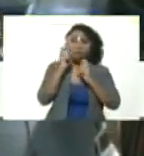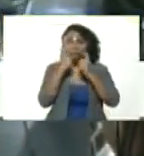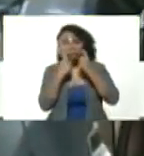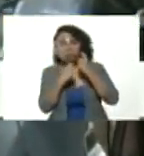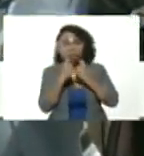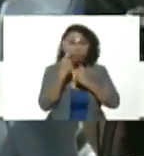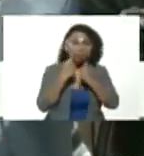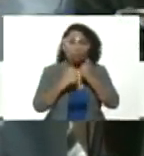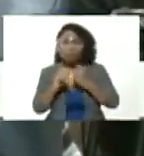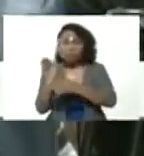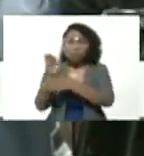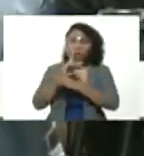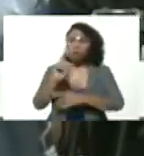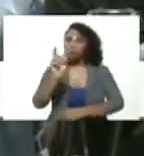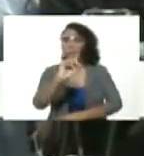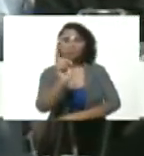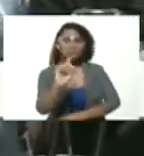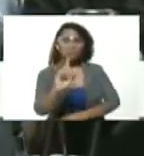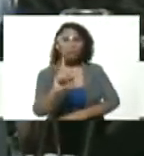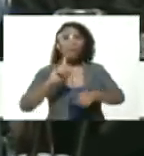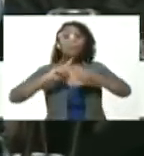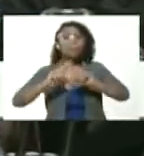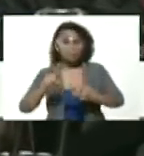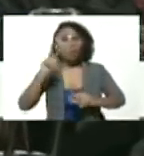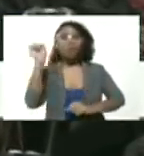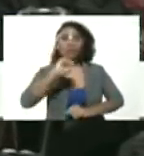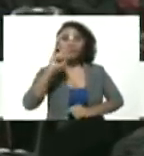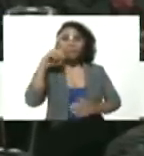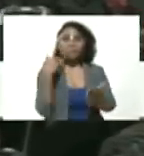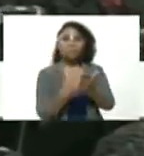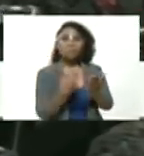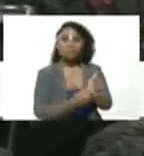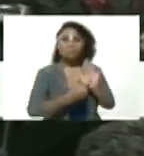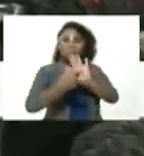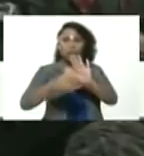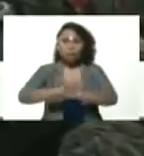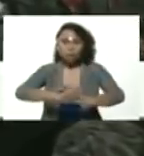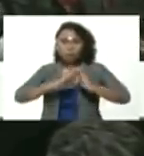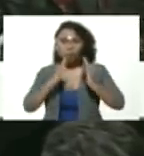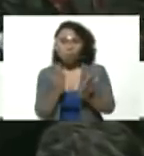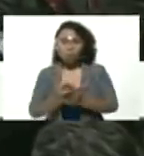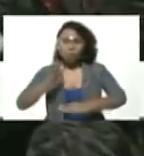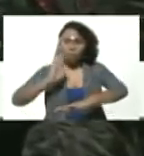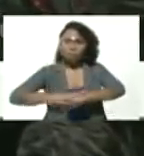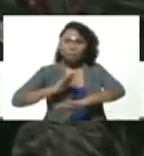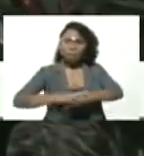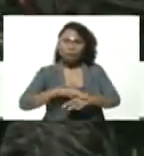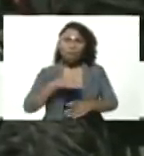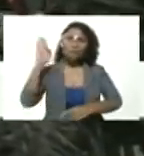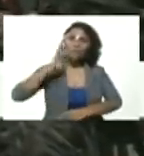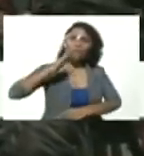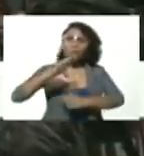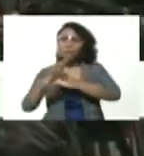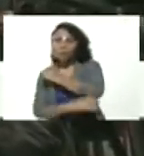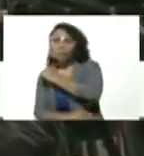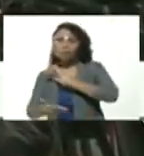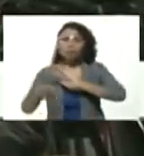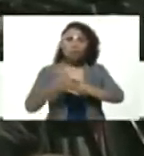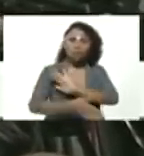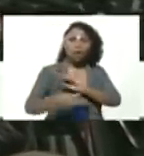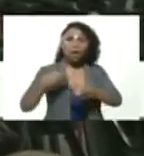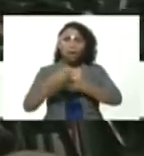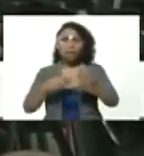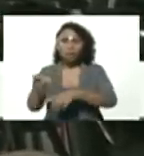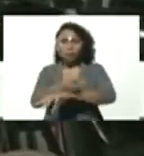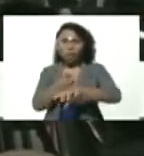llorando por el bloqueo criminal, pero sí demostrar al mundo los crímenes que se han cometido por parte del